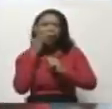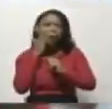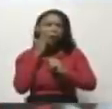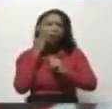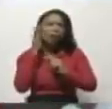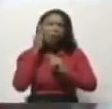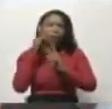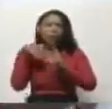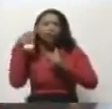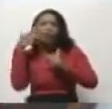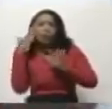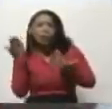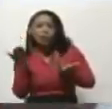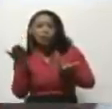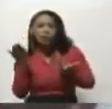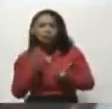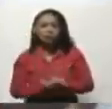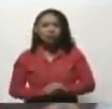la mamá de su mamá.